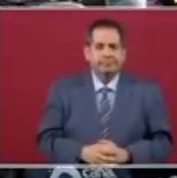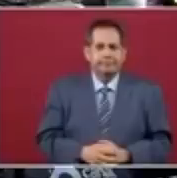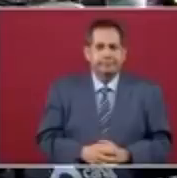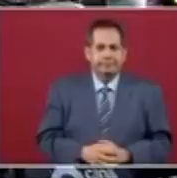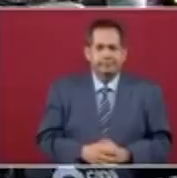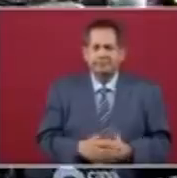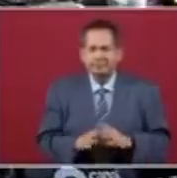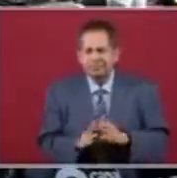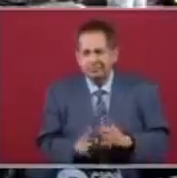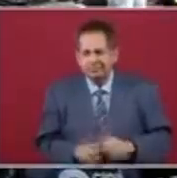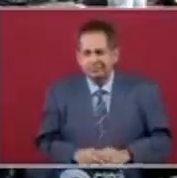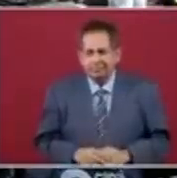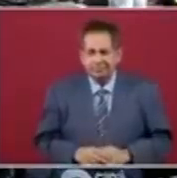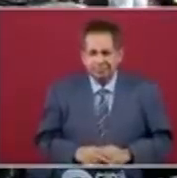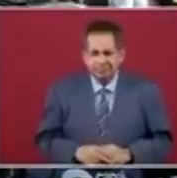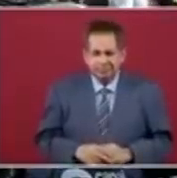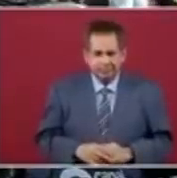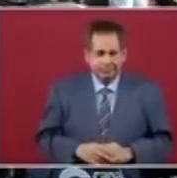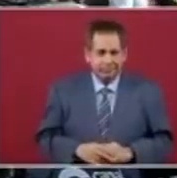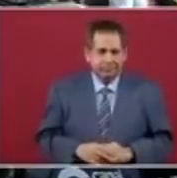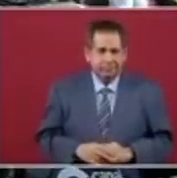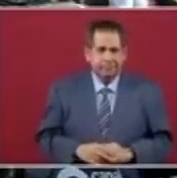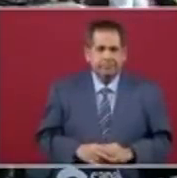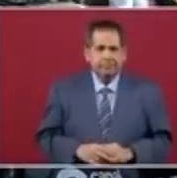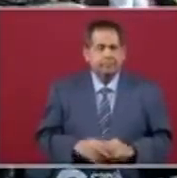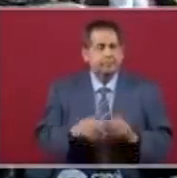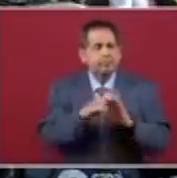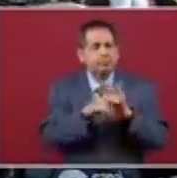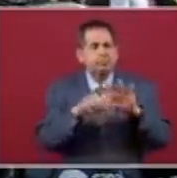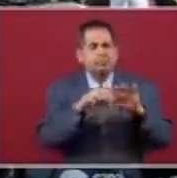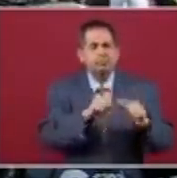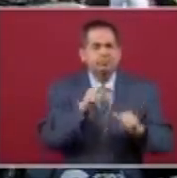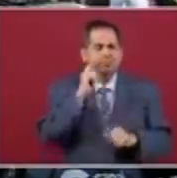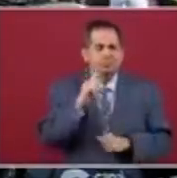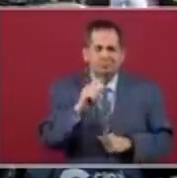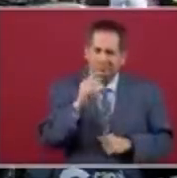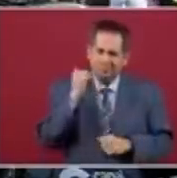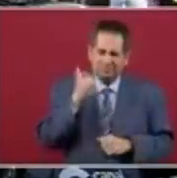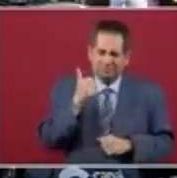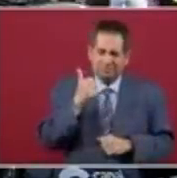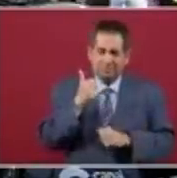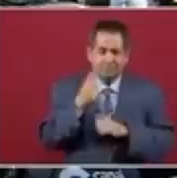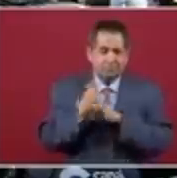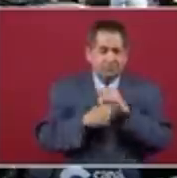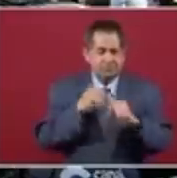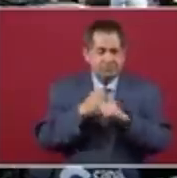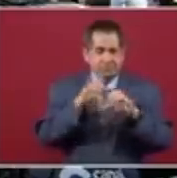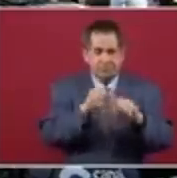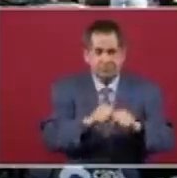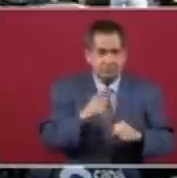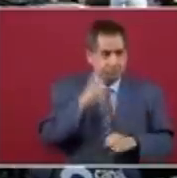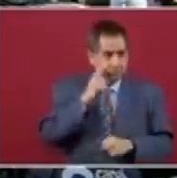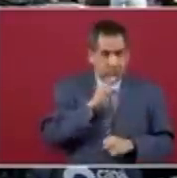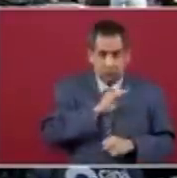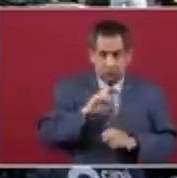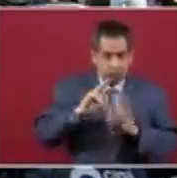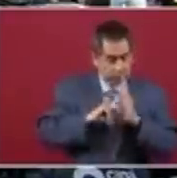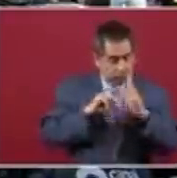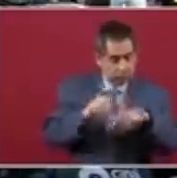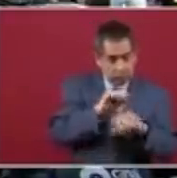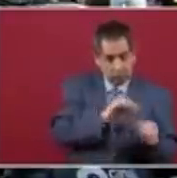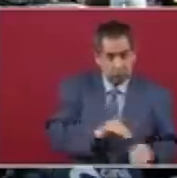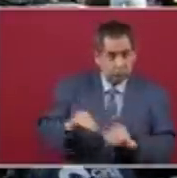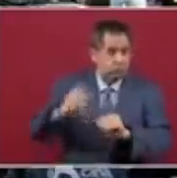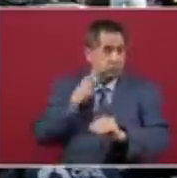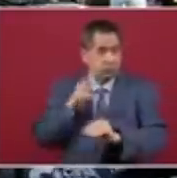¿No cómo? ¿Ya vio el video de la detención de la maestra Esther Gordillo hace 6 años? No lo he visto. ¿Hay condiciones para que regrese la maestra al